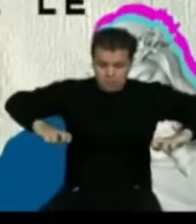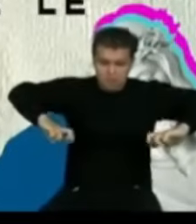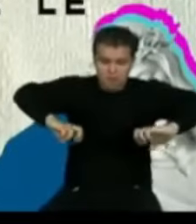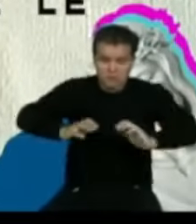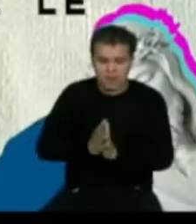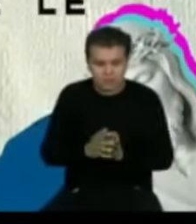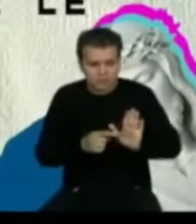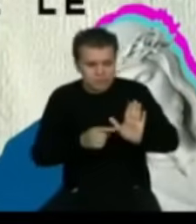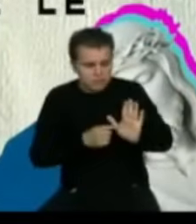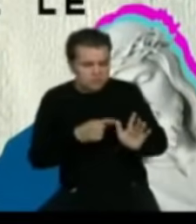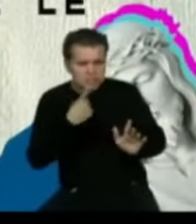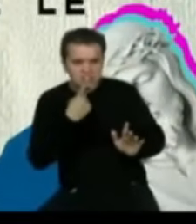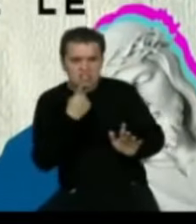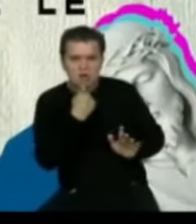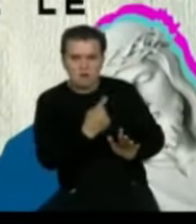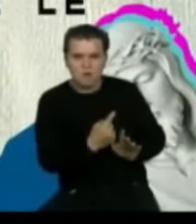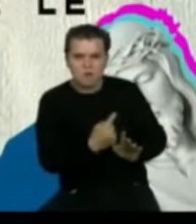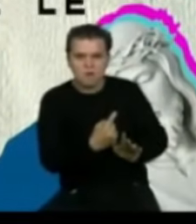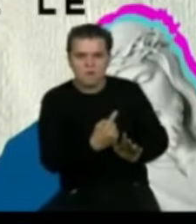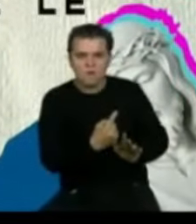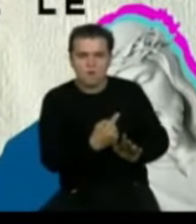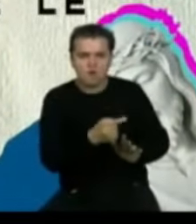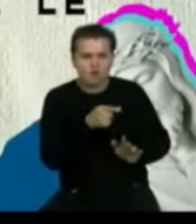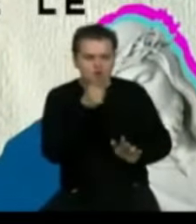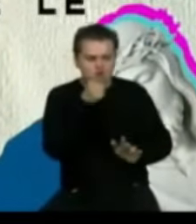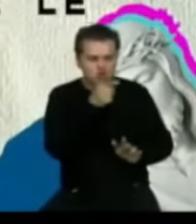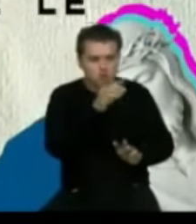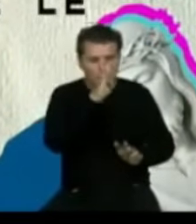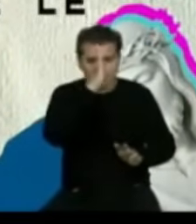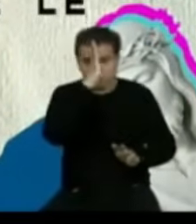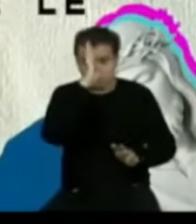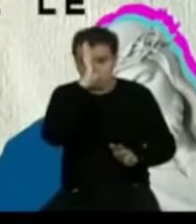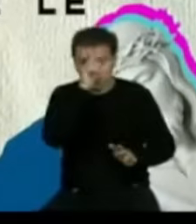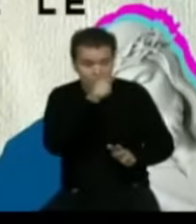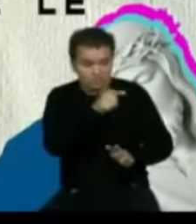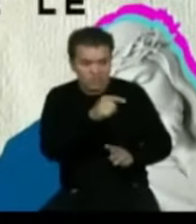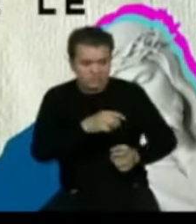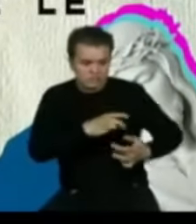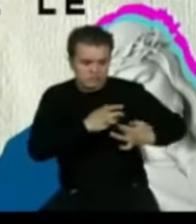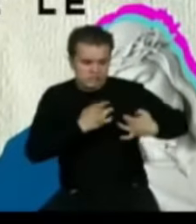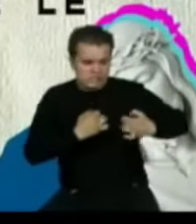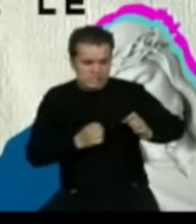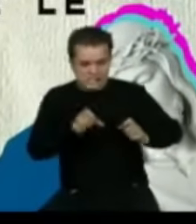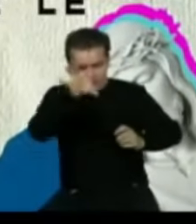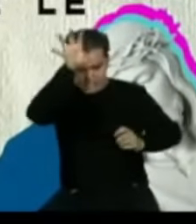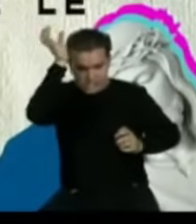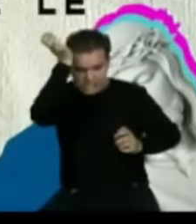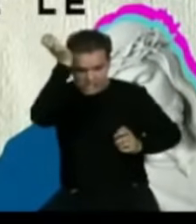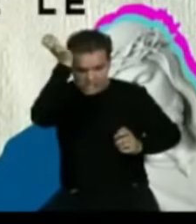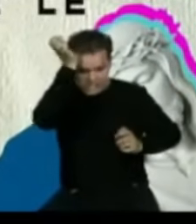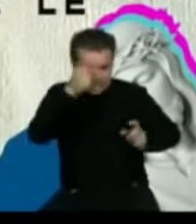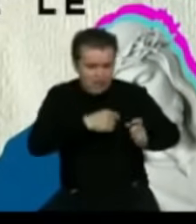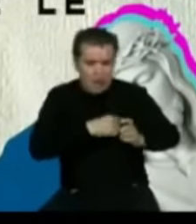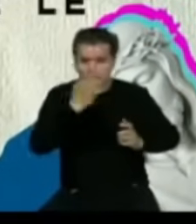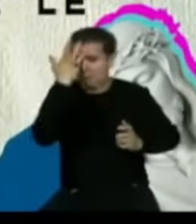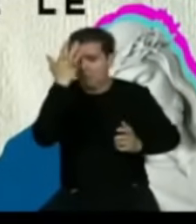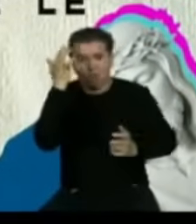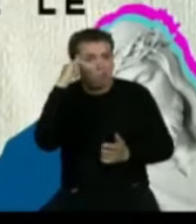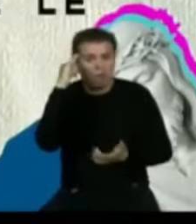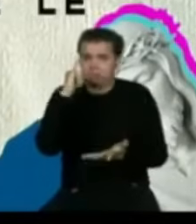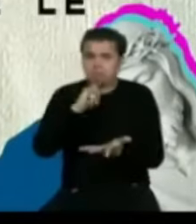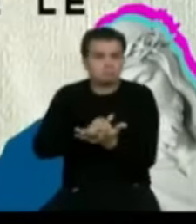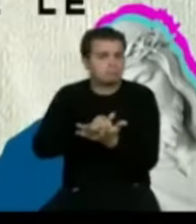y les reprochó su incredulidad y dureza de corazón, porque no habían